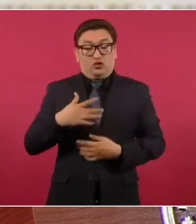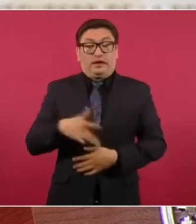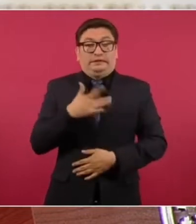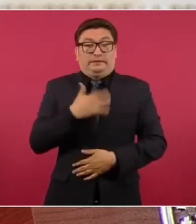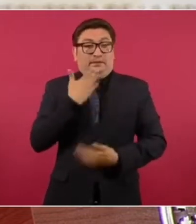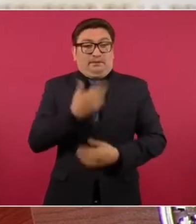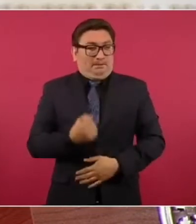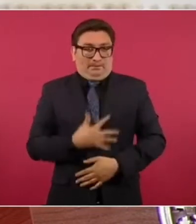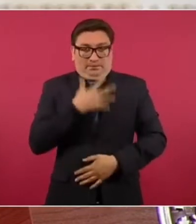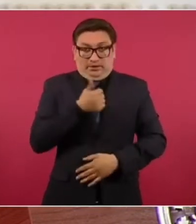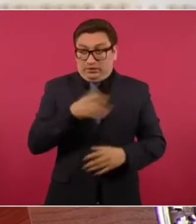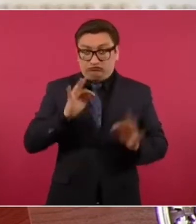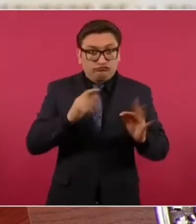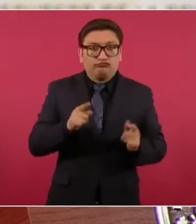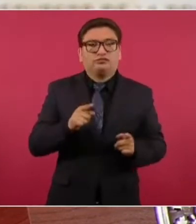No,